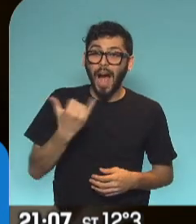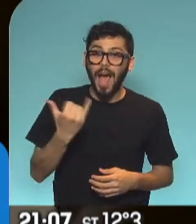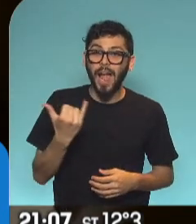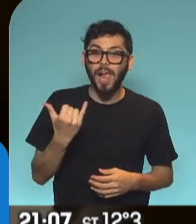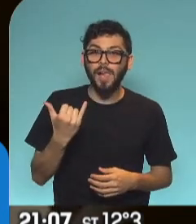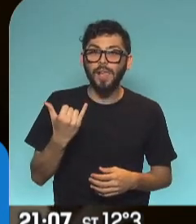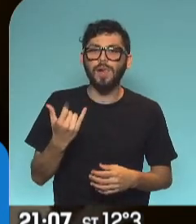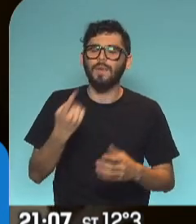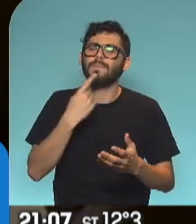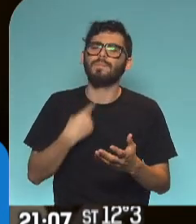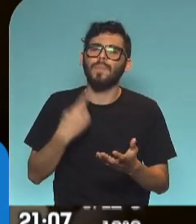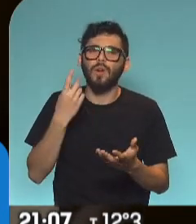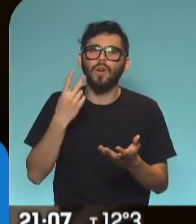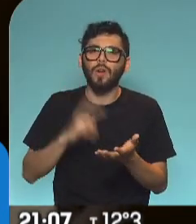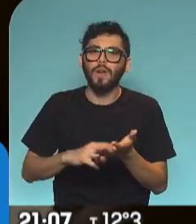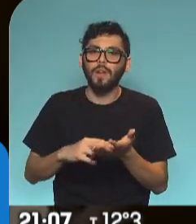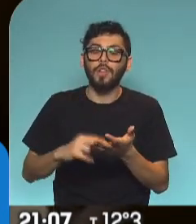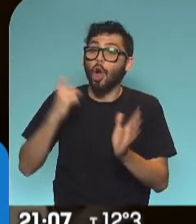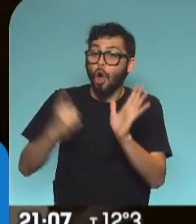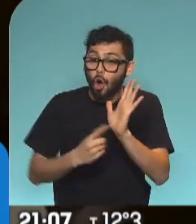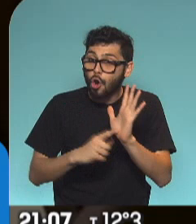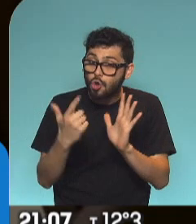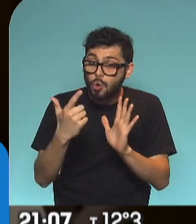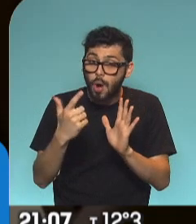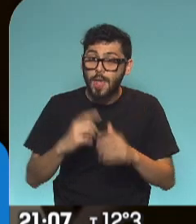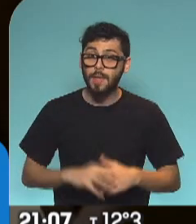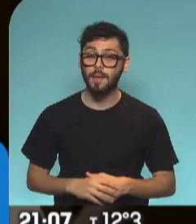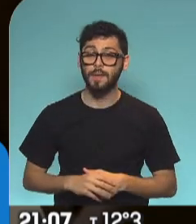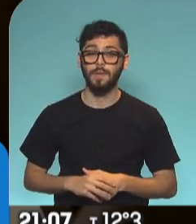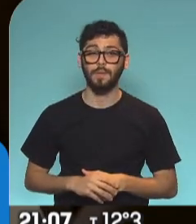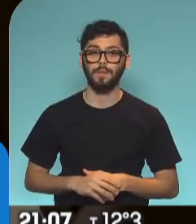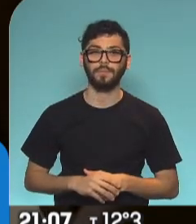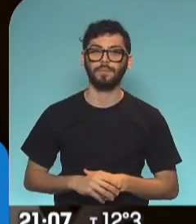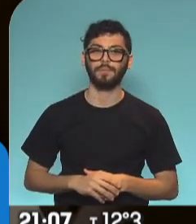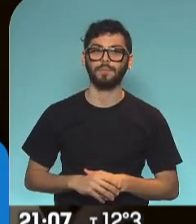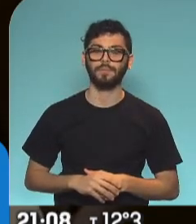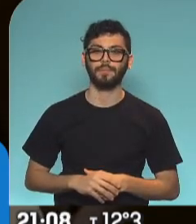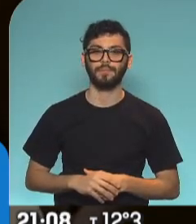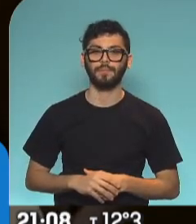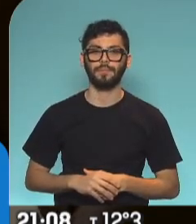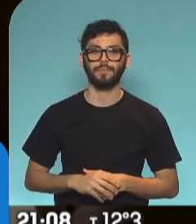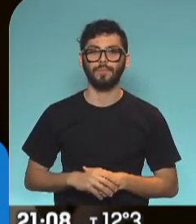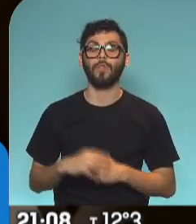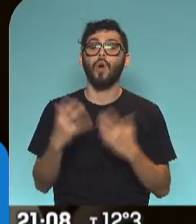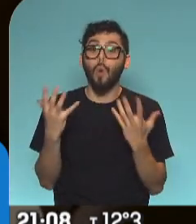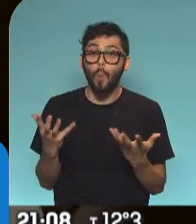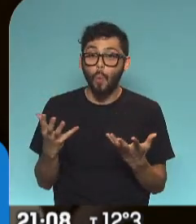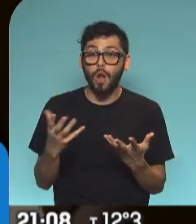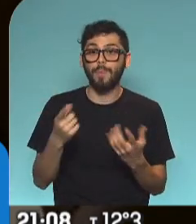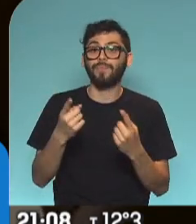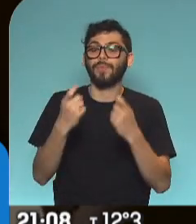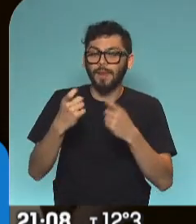¿No tenés órdenes? Bueno, vas a tener que